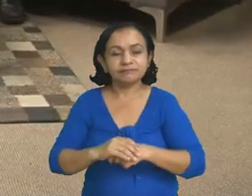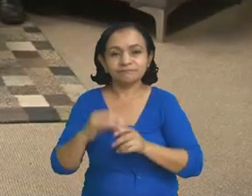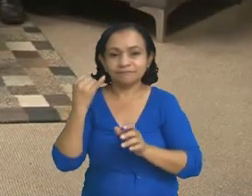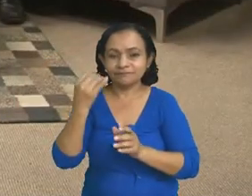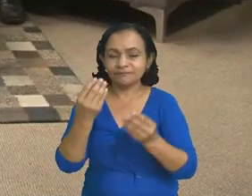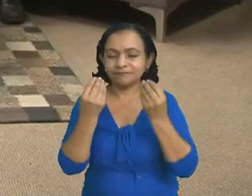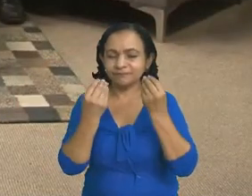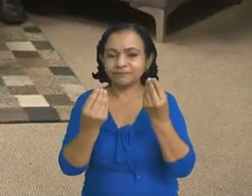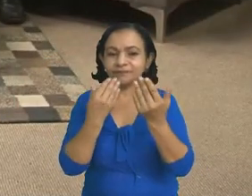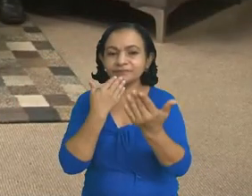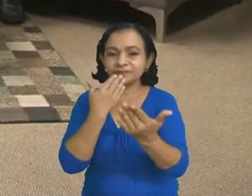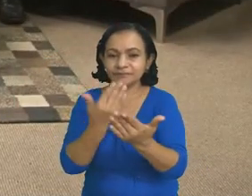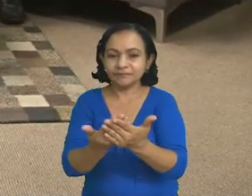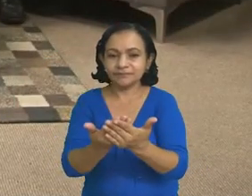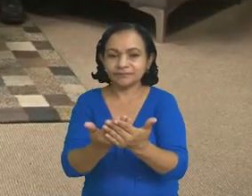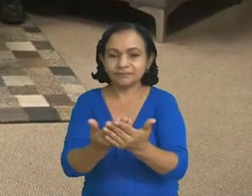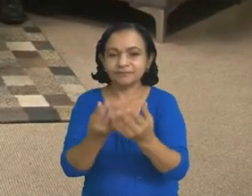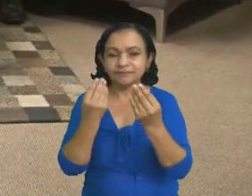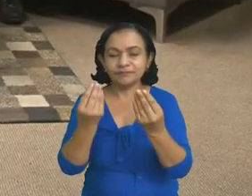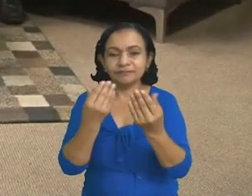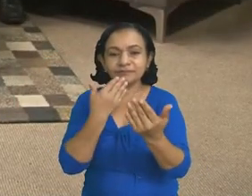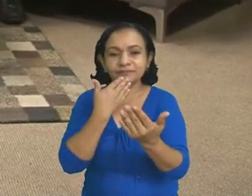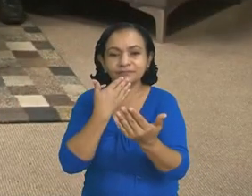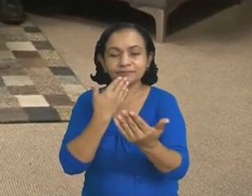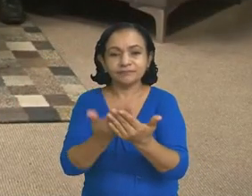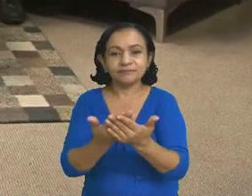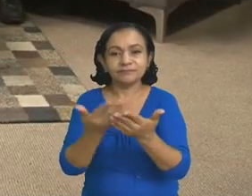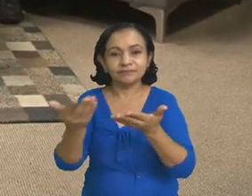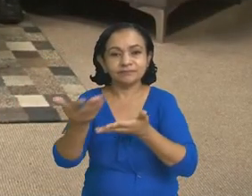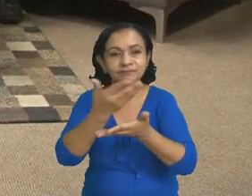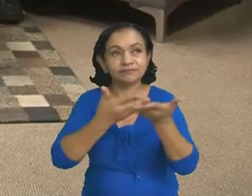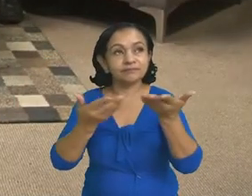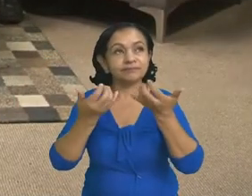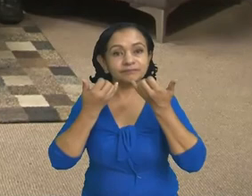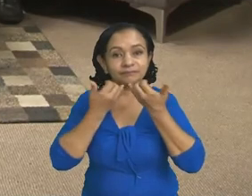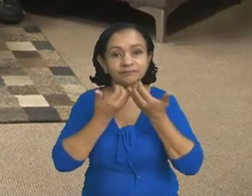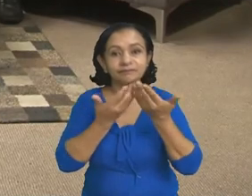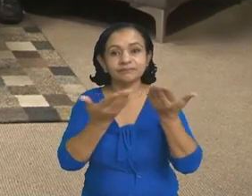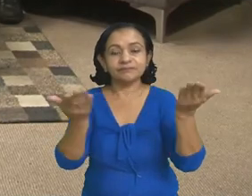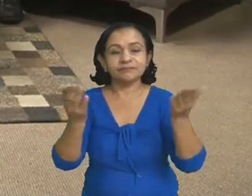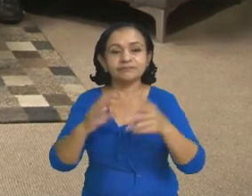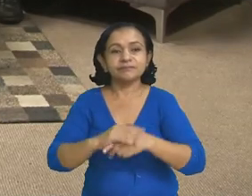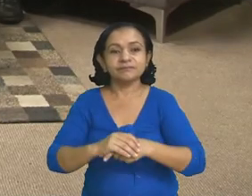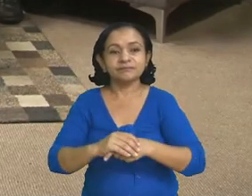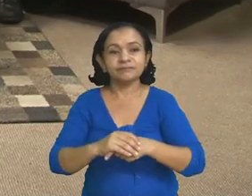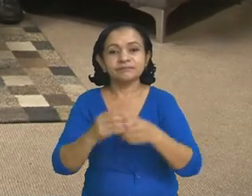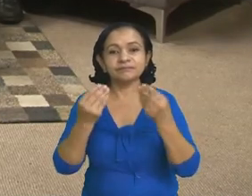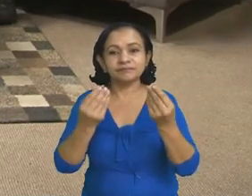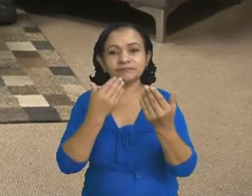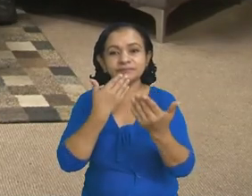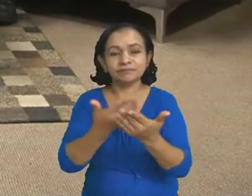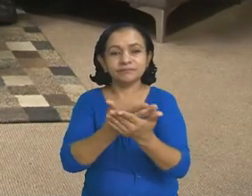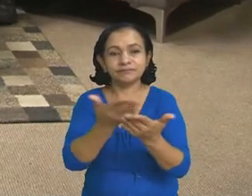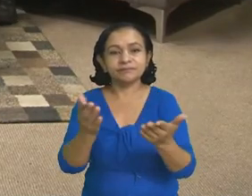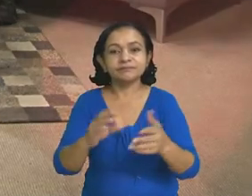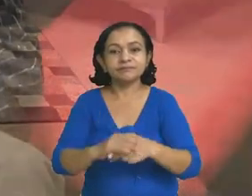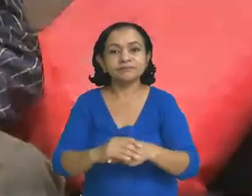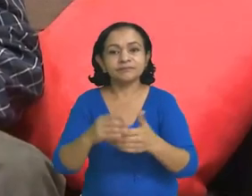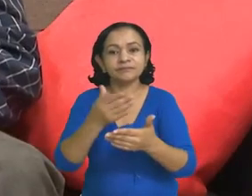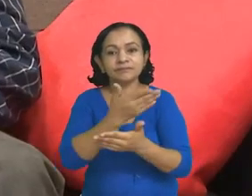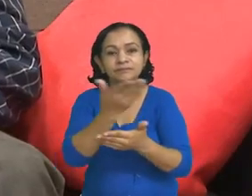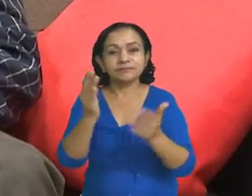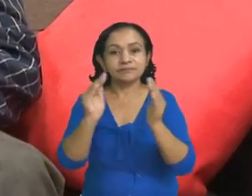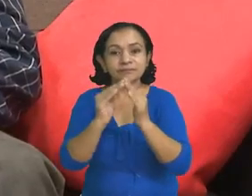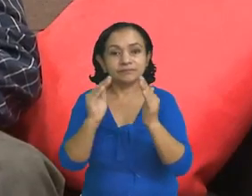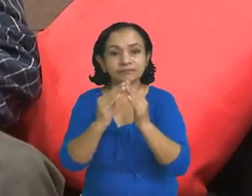compañero. Muchísimas gracias por su tiempo y muchísimas gracias por transmitir todo este mensaje e información con nuestra audiencia. Muchísimas gracias. Muchas gracias, Hermano. Y a usted que está en su